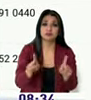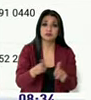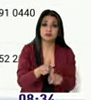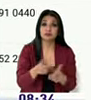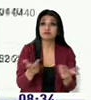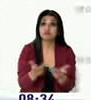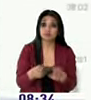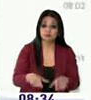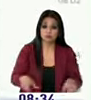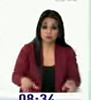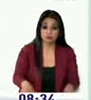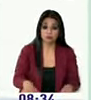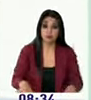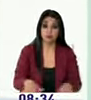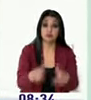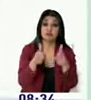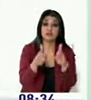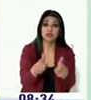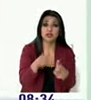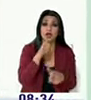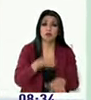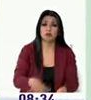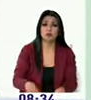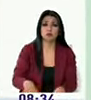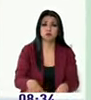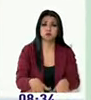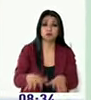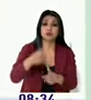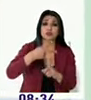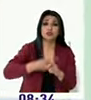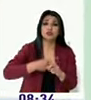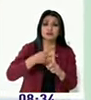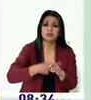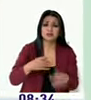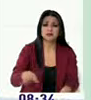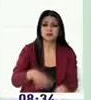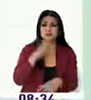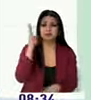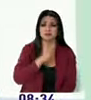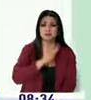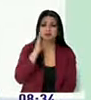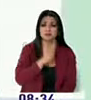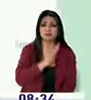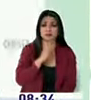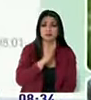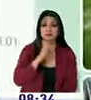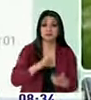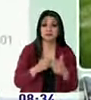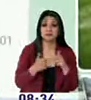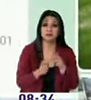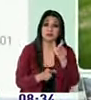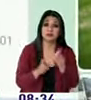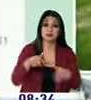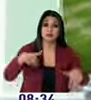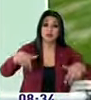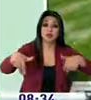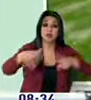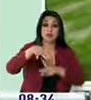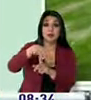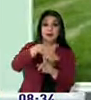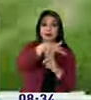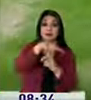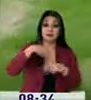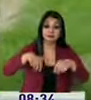una canalización adecuada, esta agua se encuentra empozada ya más de 2 meses y emana mal olor, causando malestar a quienes hacemos uso de esta área